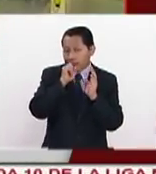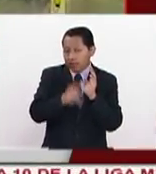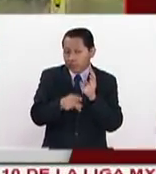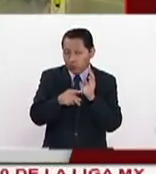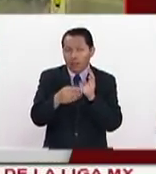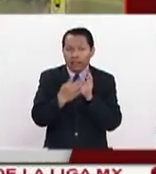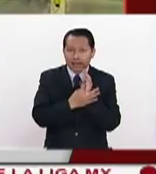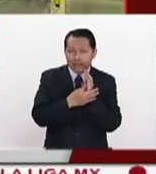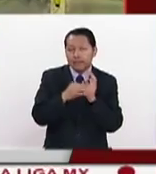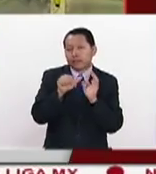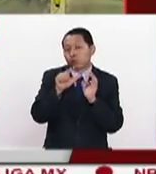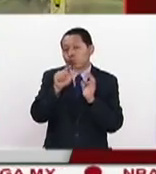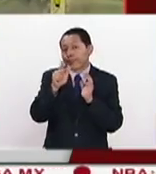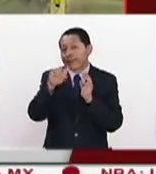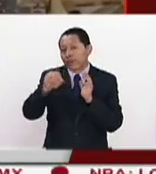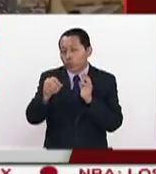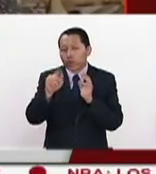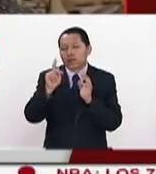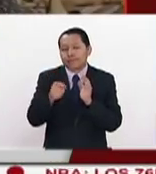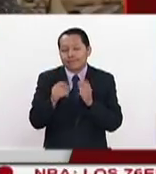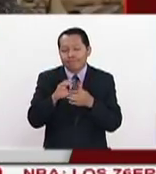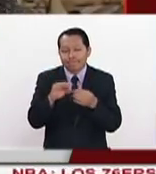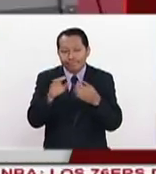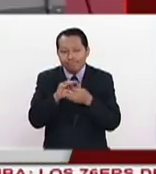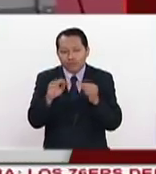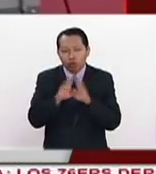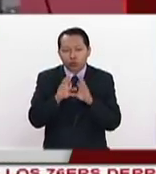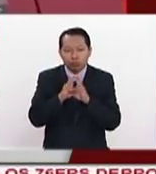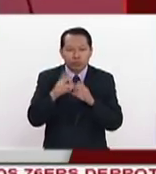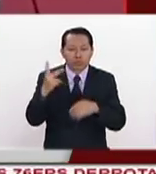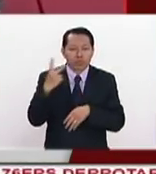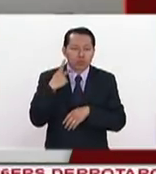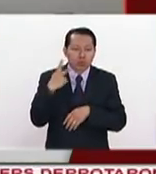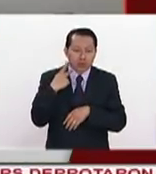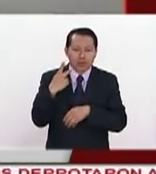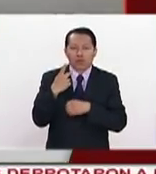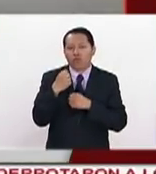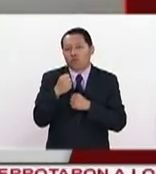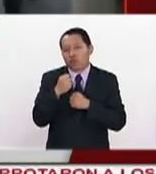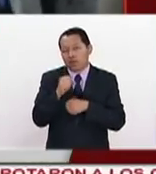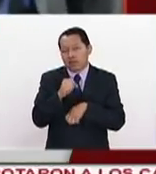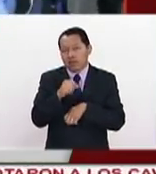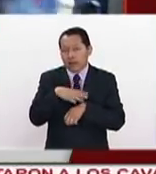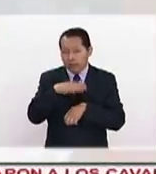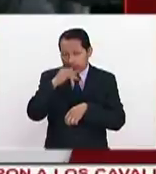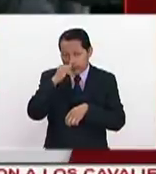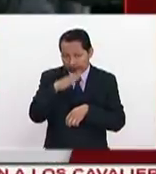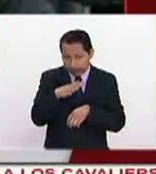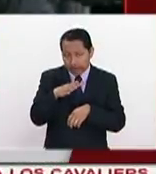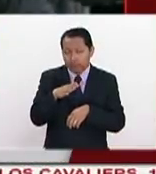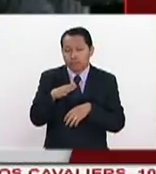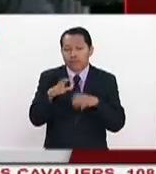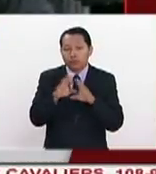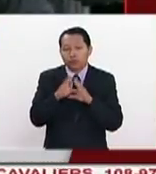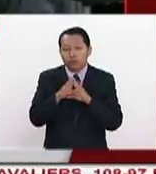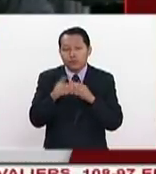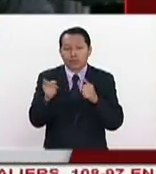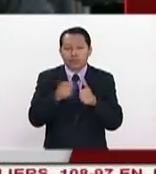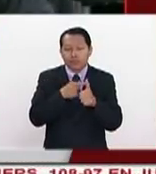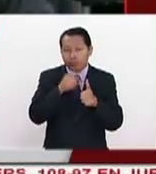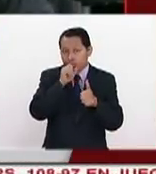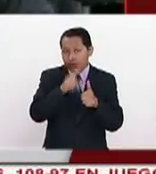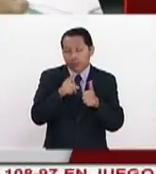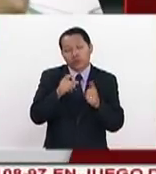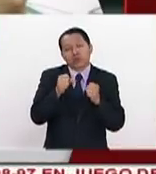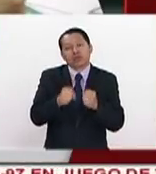al acero y al aluminio, pues obviamente habla de una política muy a la defensiva, lo que en un primer momento